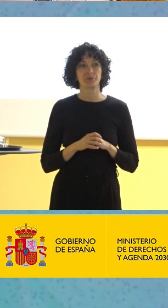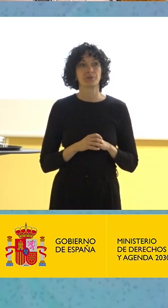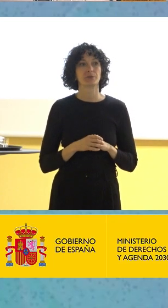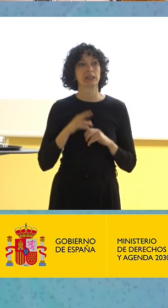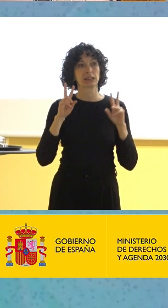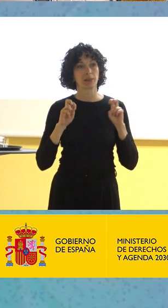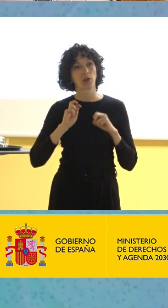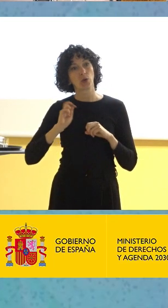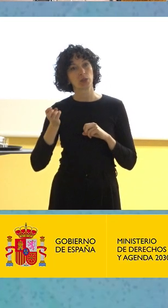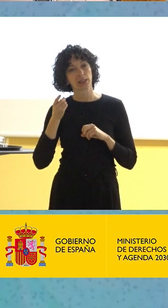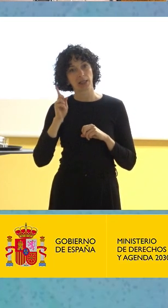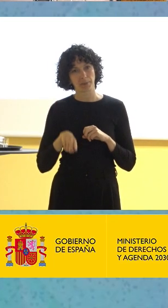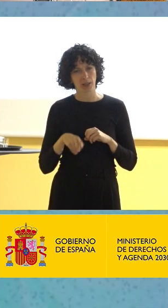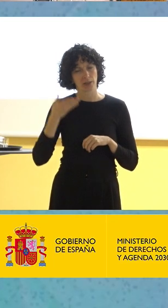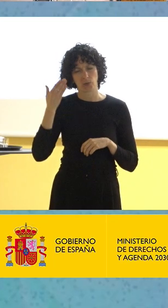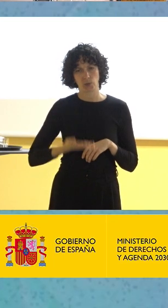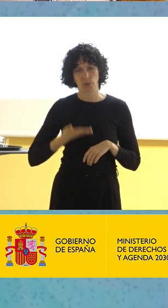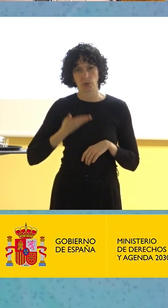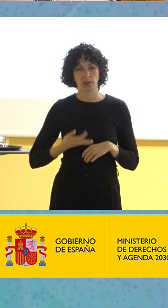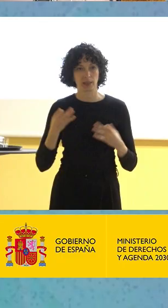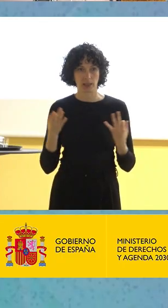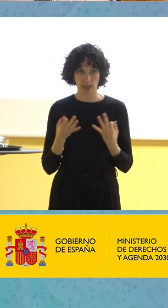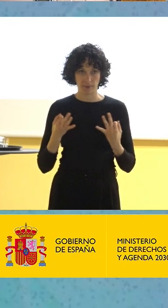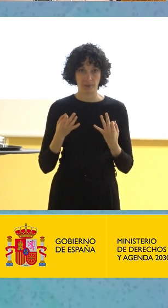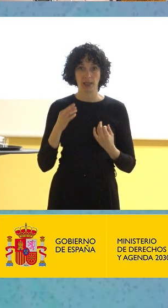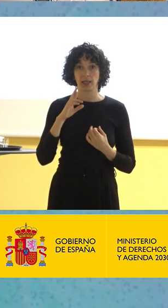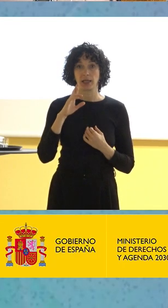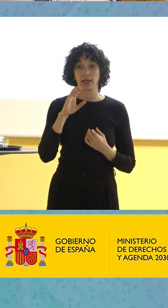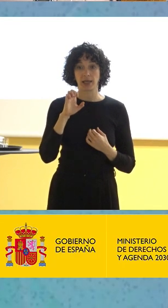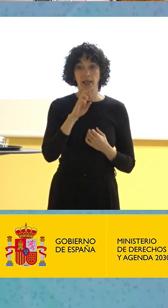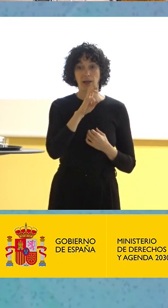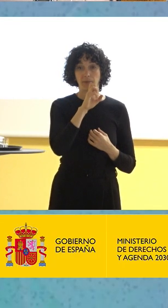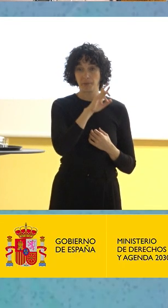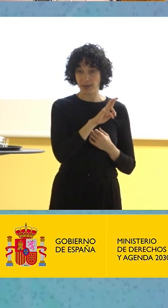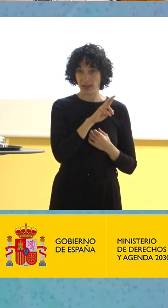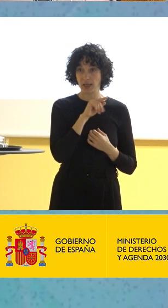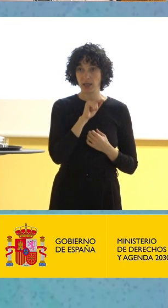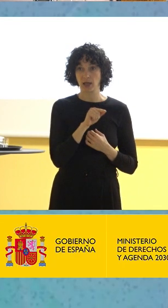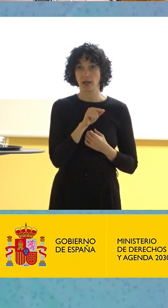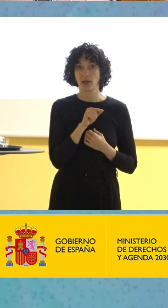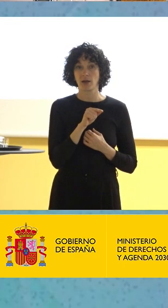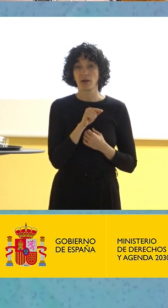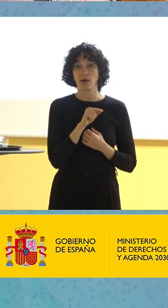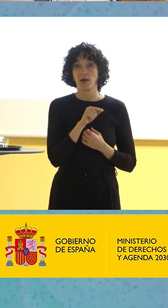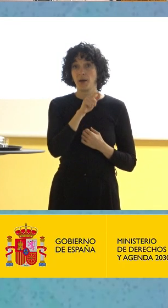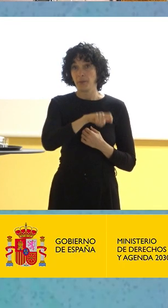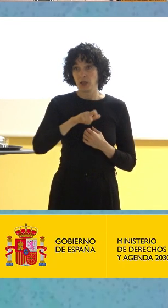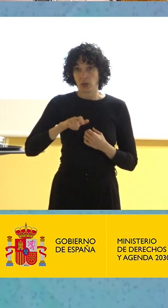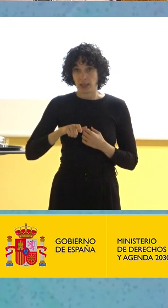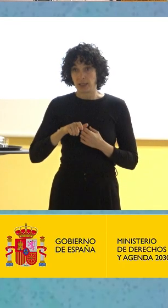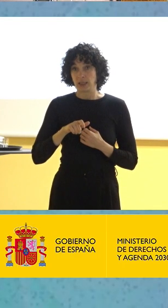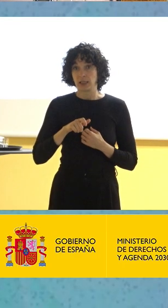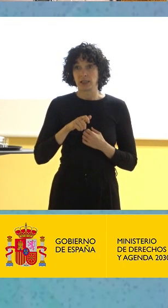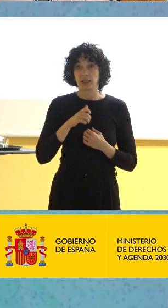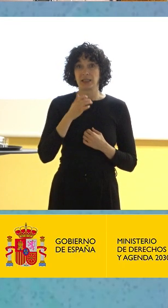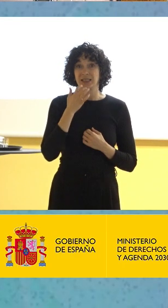Otra cuestión y muy relevante es que mientras que el REPER sí que incluye a las personas con ER